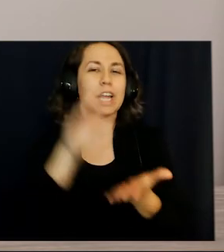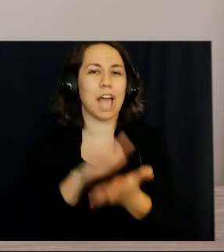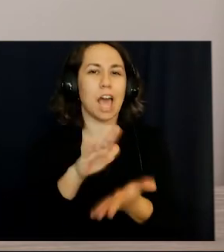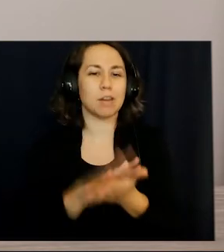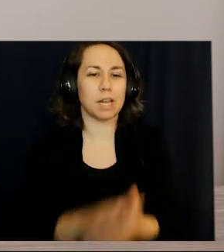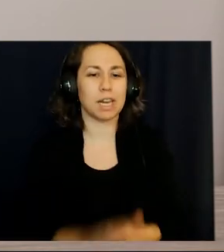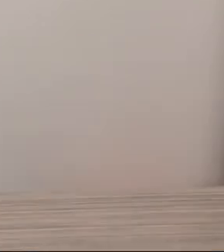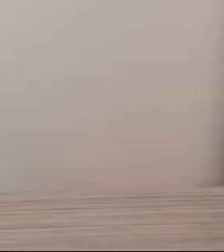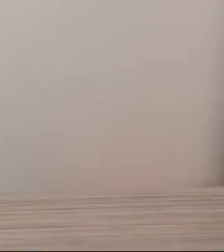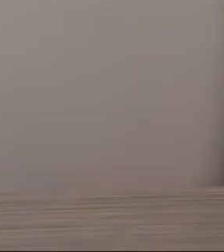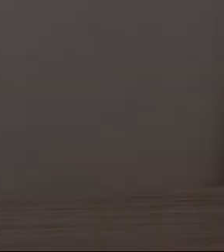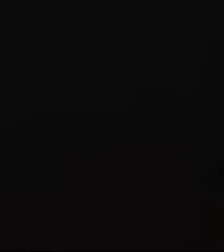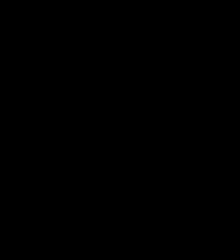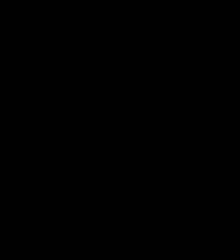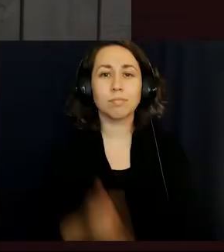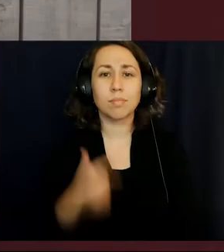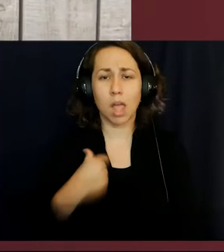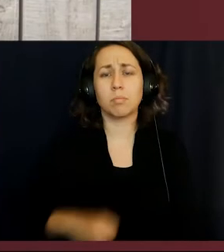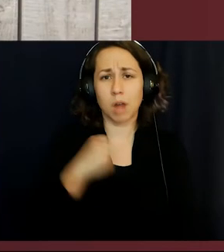Academy.